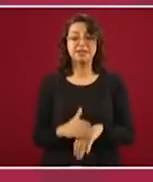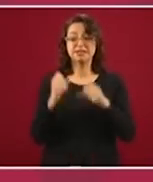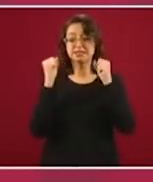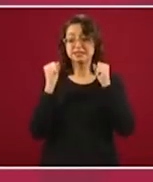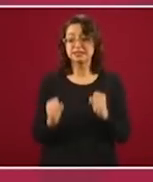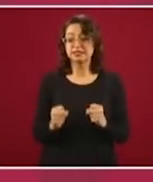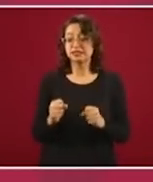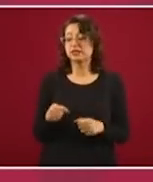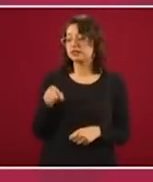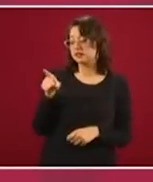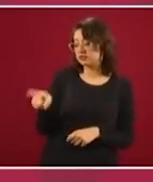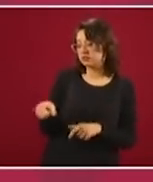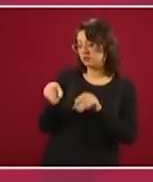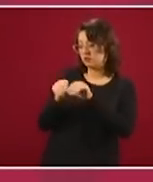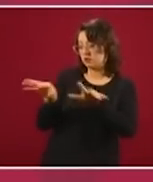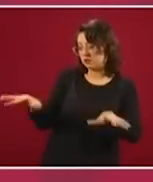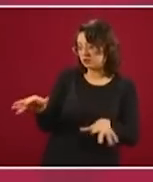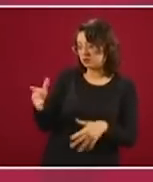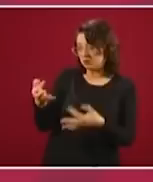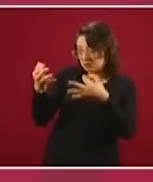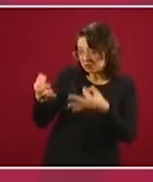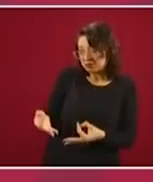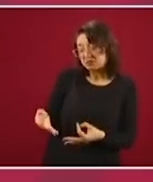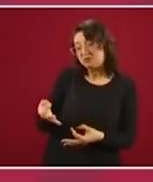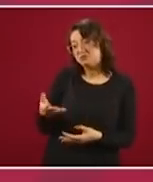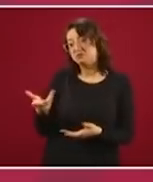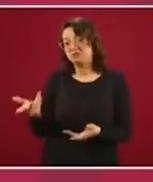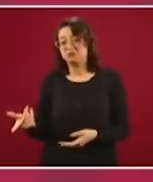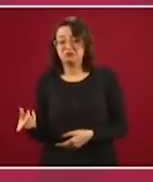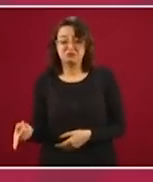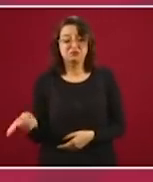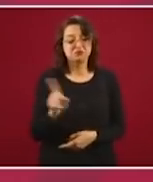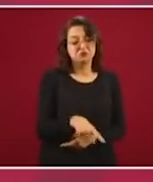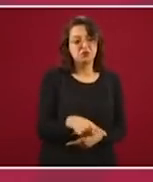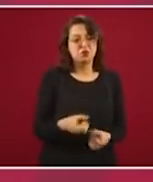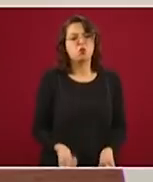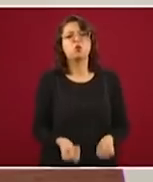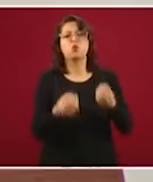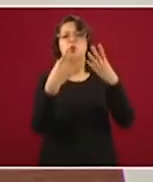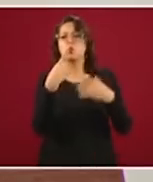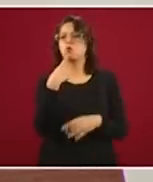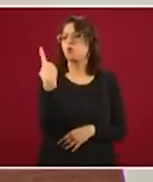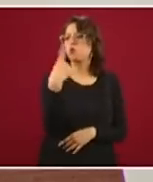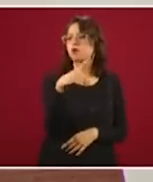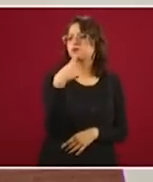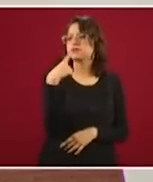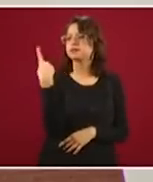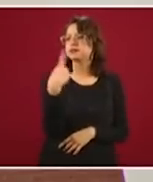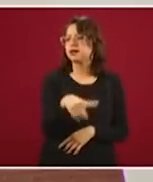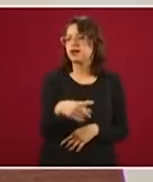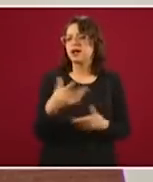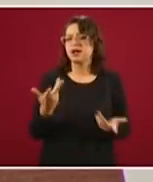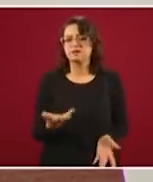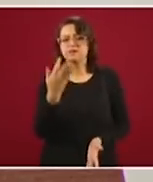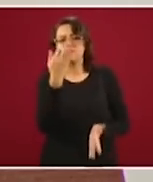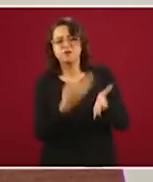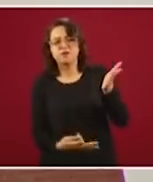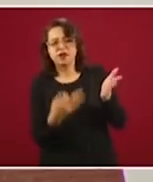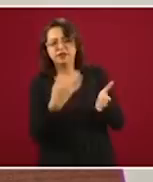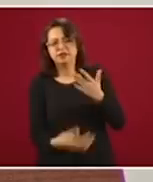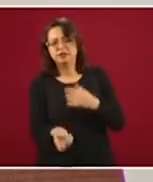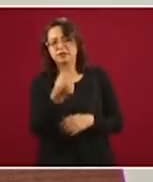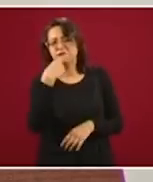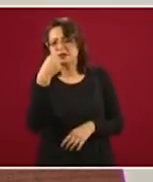el que publica hoy este columnista? El número de quejas que tenemos en la atención ciudadana por desabasto